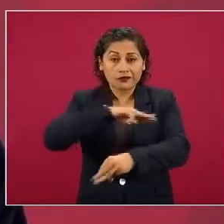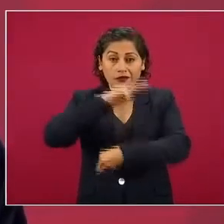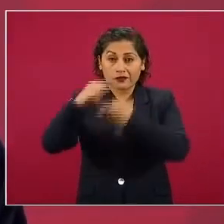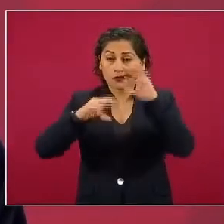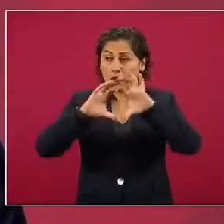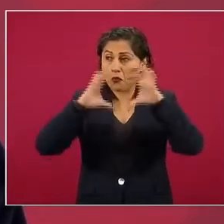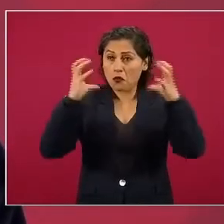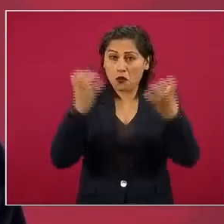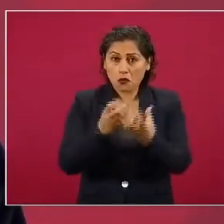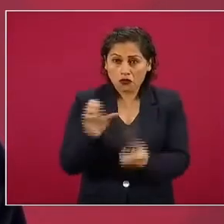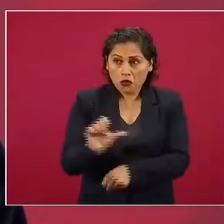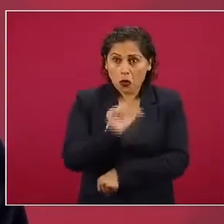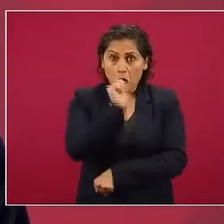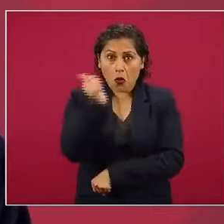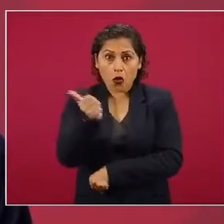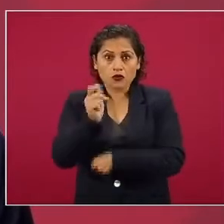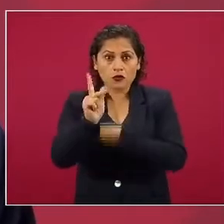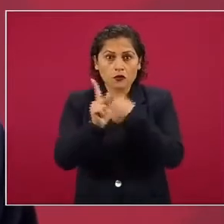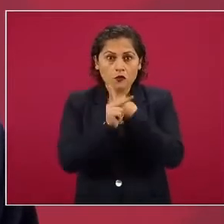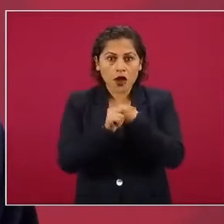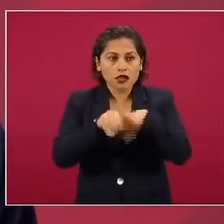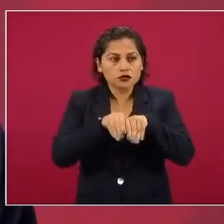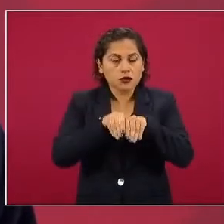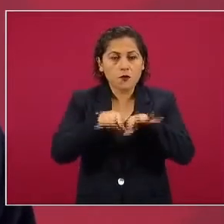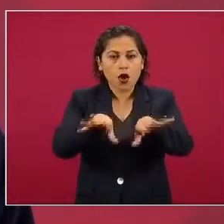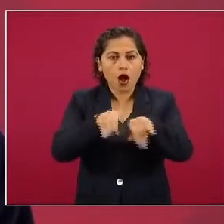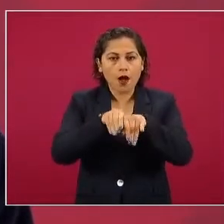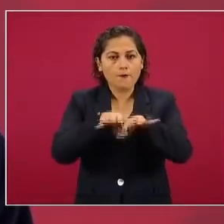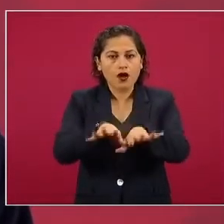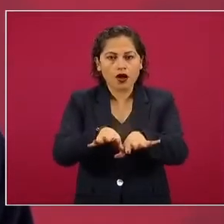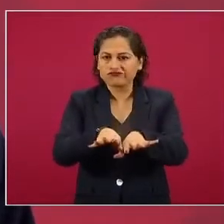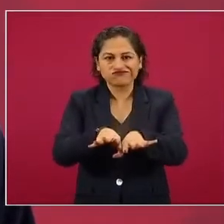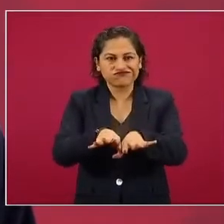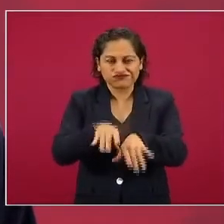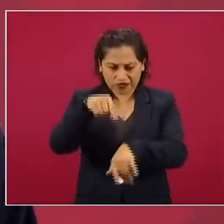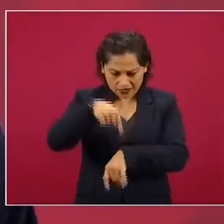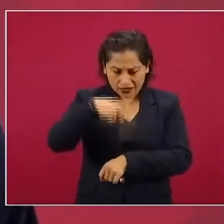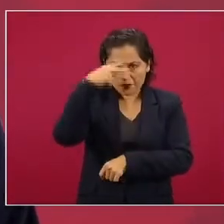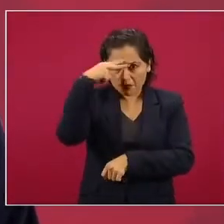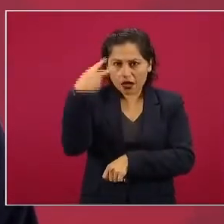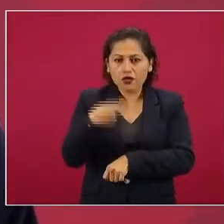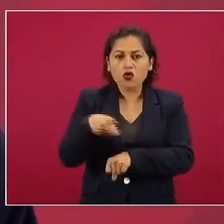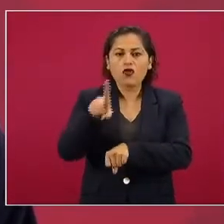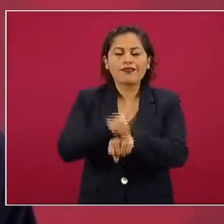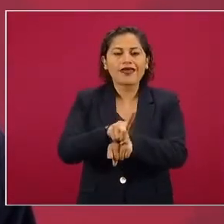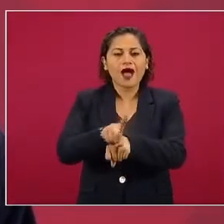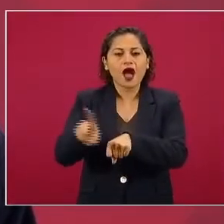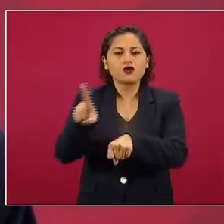como en México, todos los días.